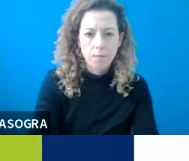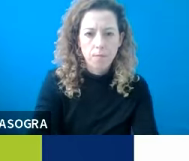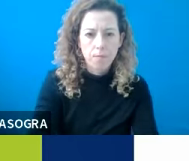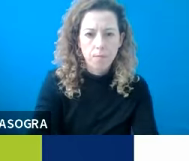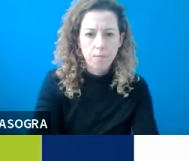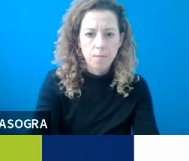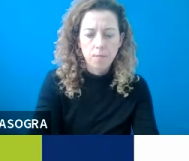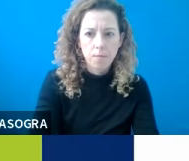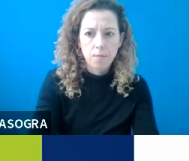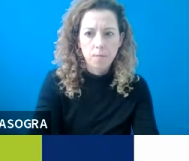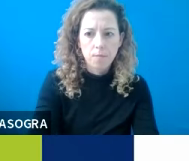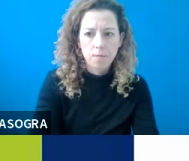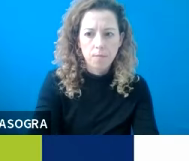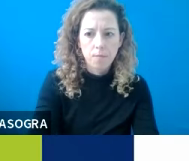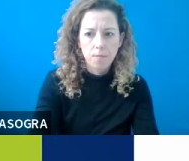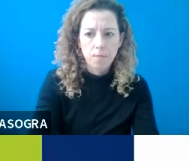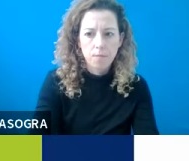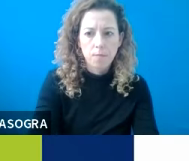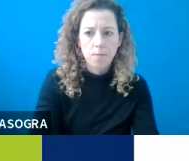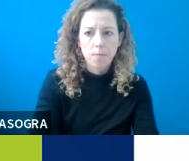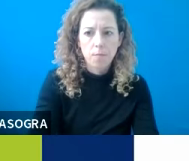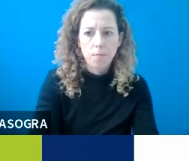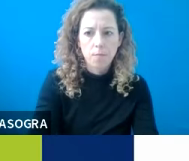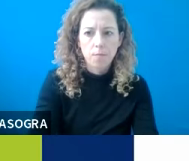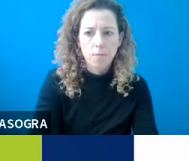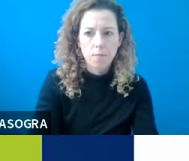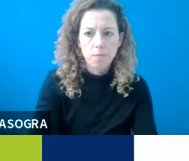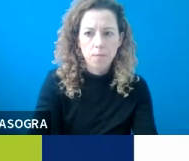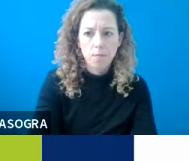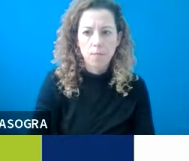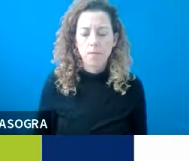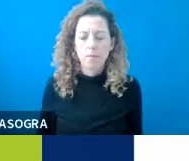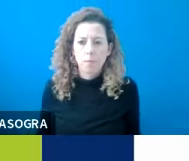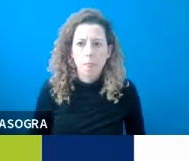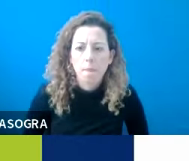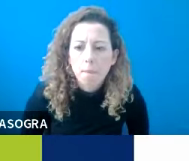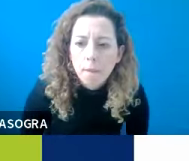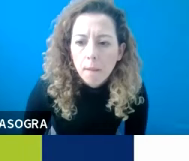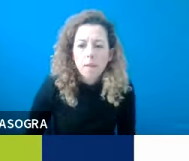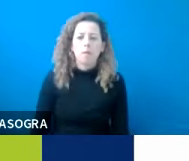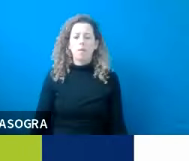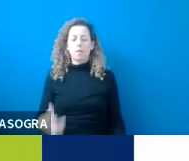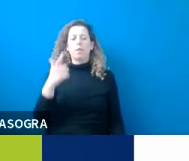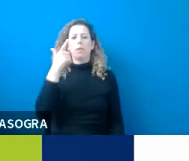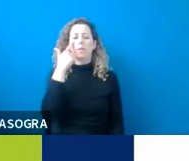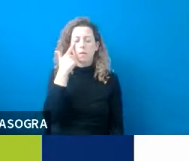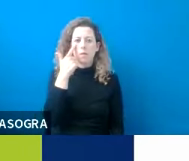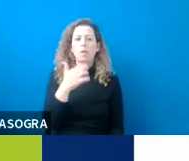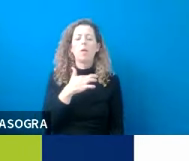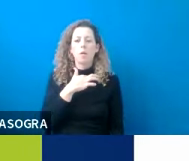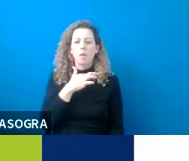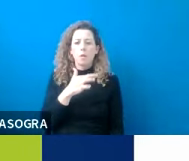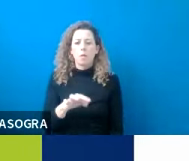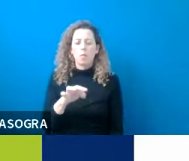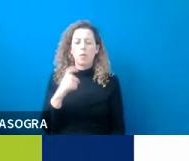dejando siempre un poco de esperanza, ¿no? para que no se vayan aquí derrotados, ¿no? aunque bueno, con el impacto que produce muchas veces